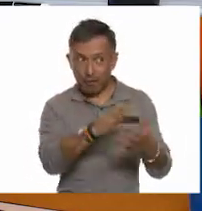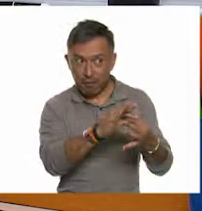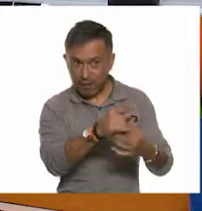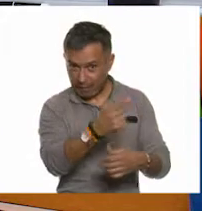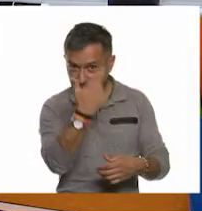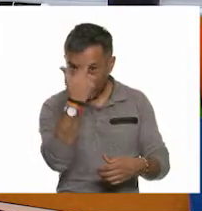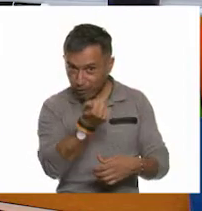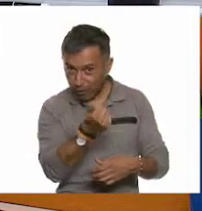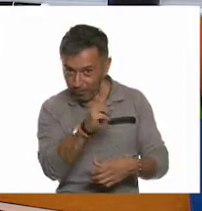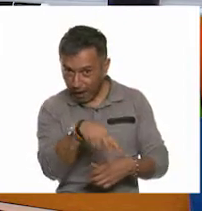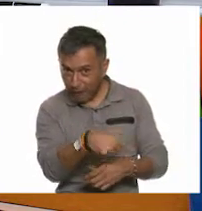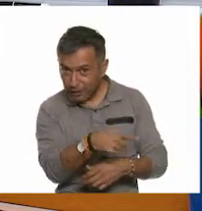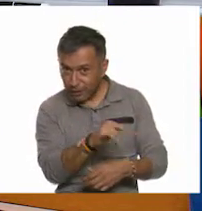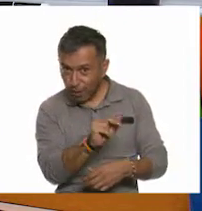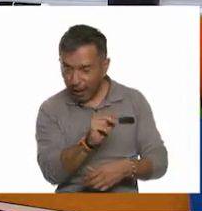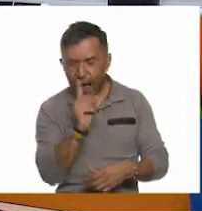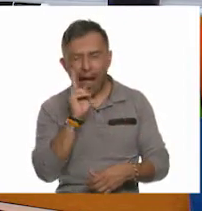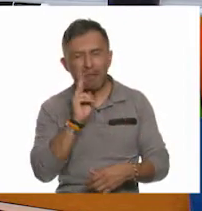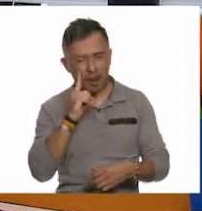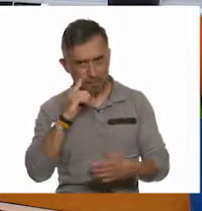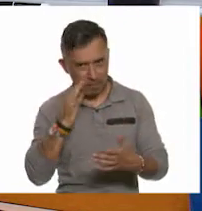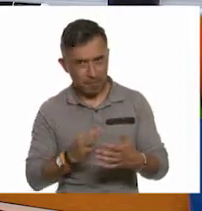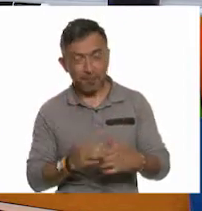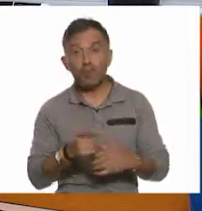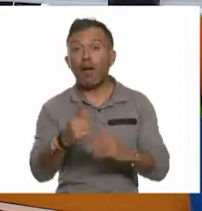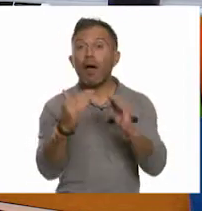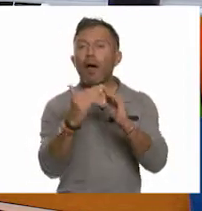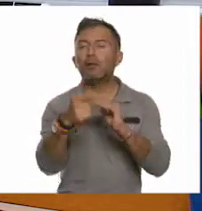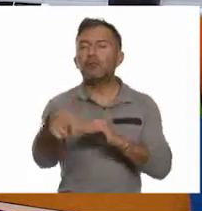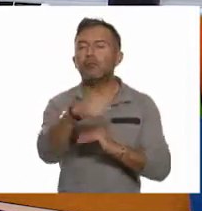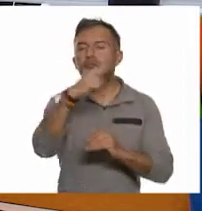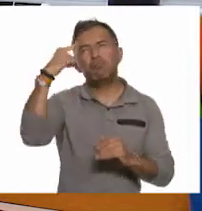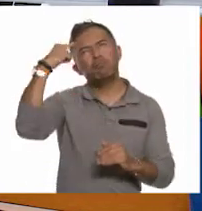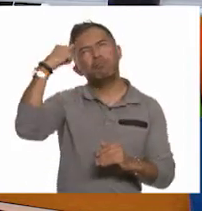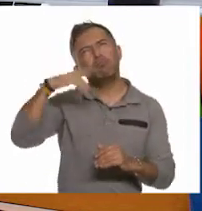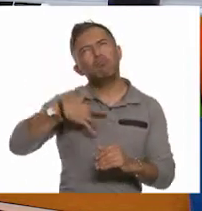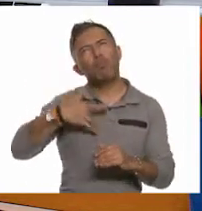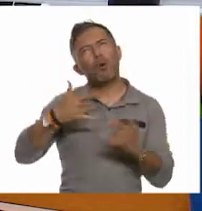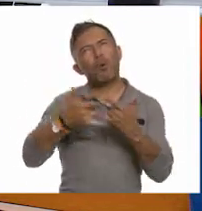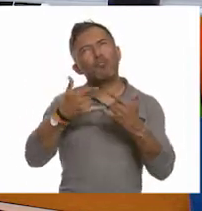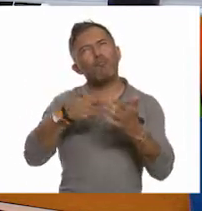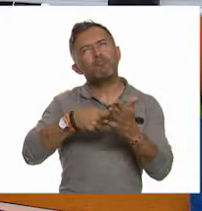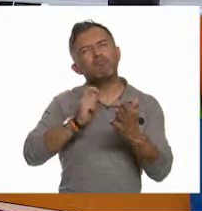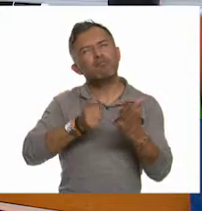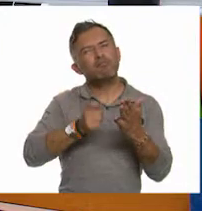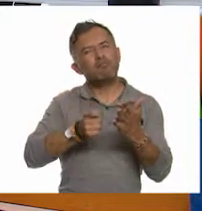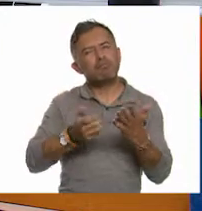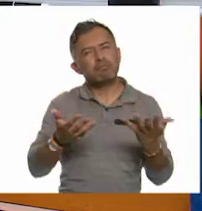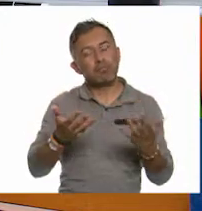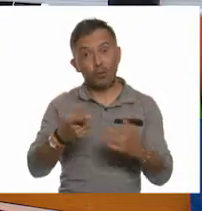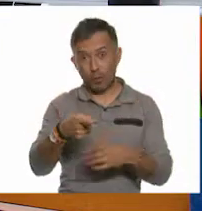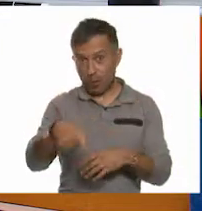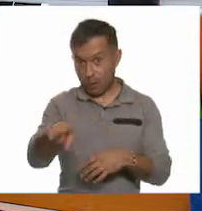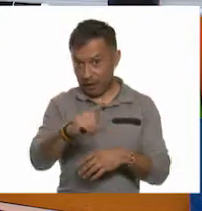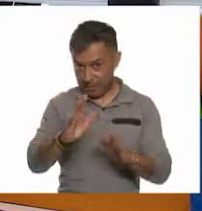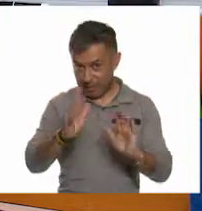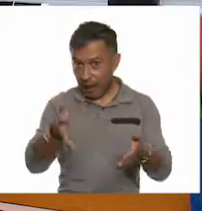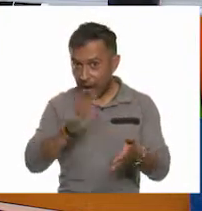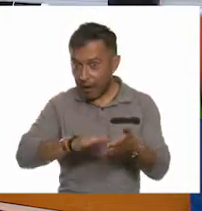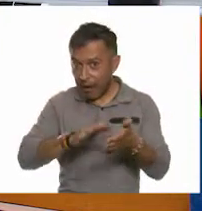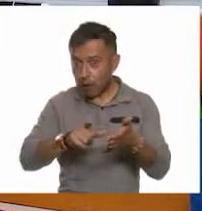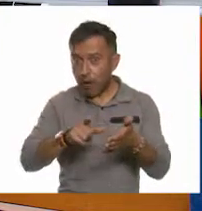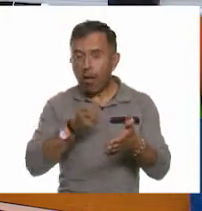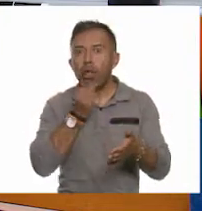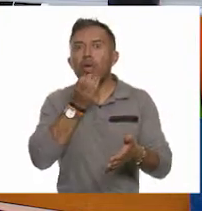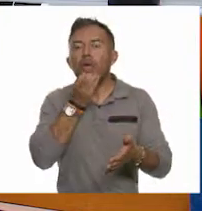casita también los invito a imaginarse de qué creen que trata este cuento. Si ya lo leyeron, no nos lo cuenten, ¿eh? Porque